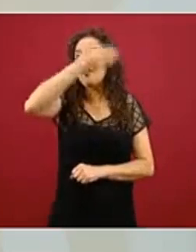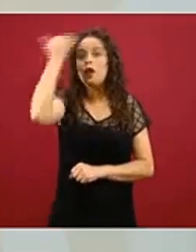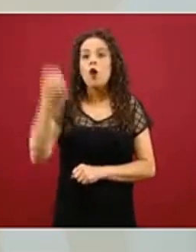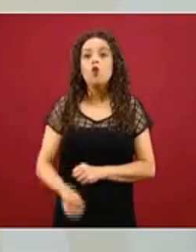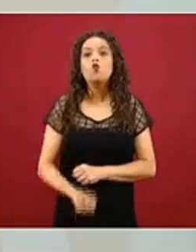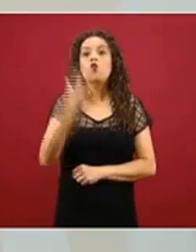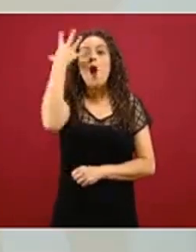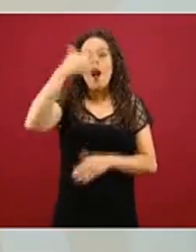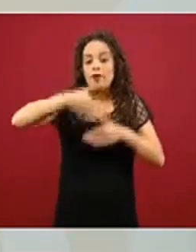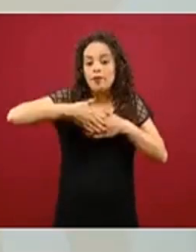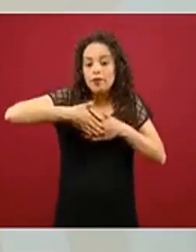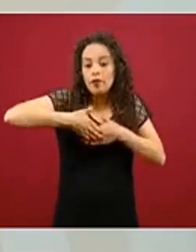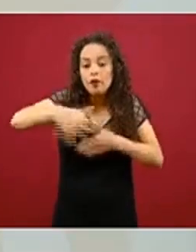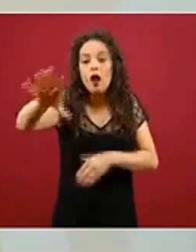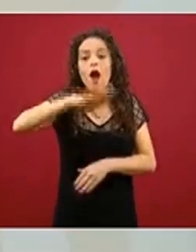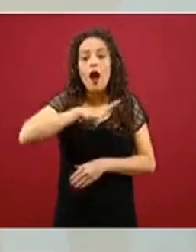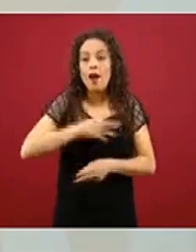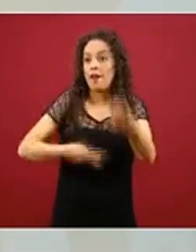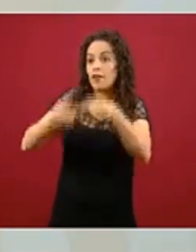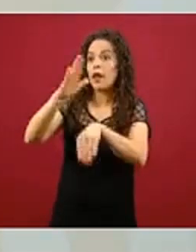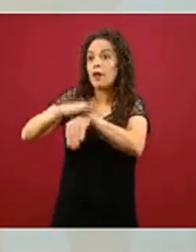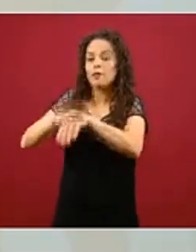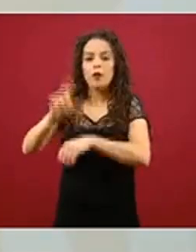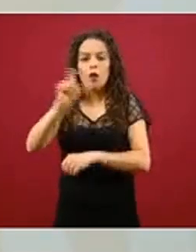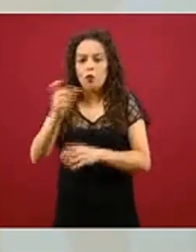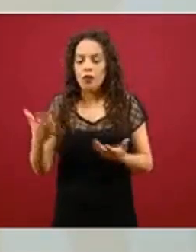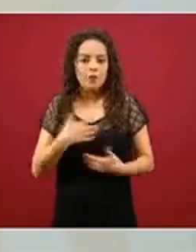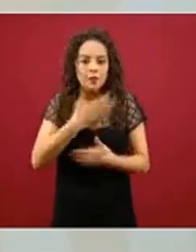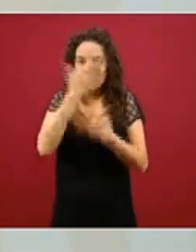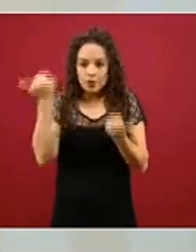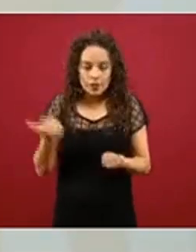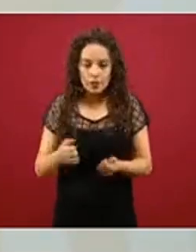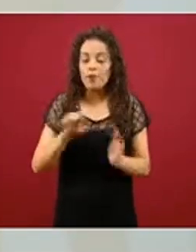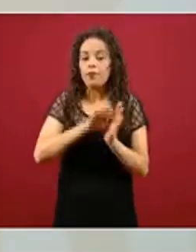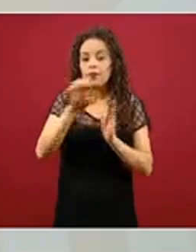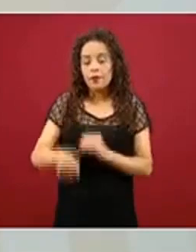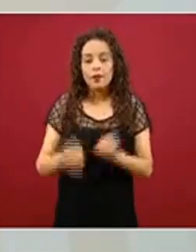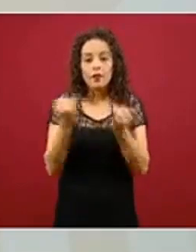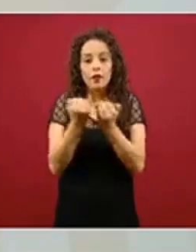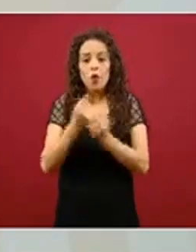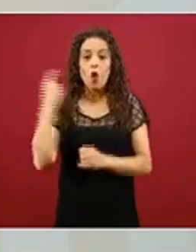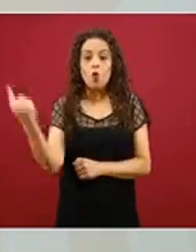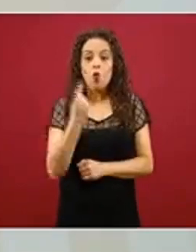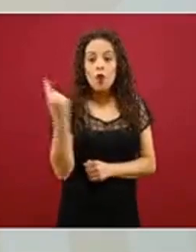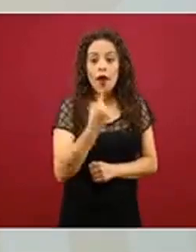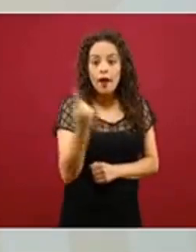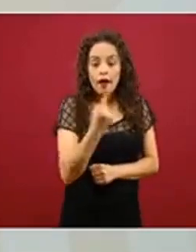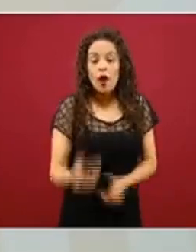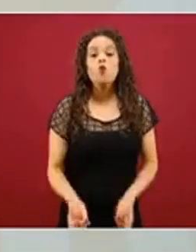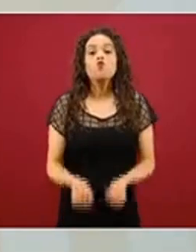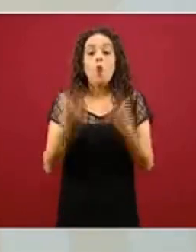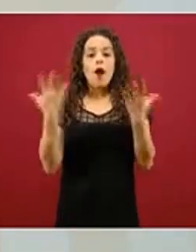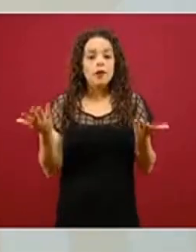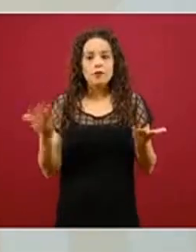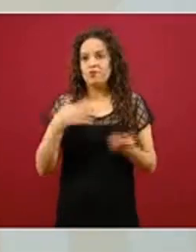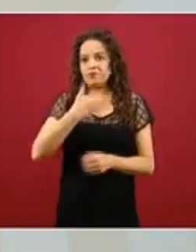huracanes va a haber en esta temporada de huracanes? Hay una cifra aproximada y hay un intervalo de